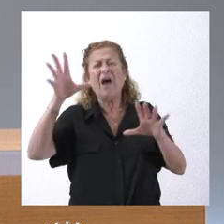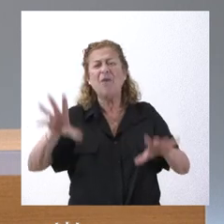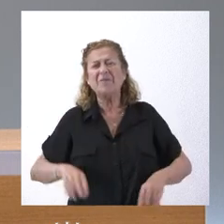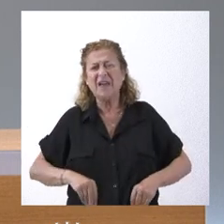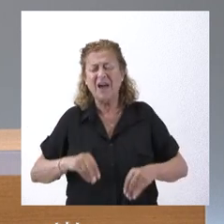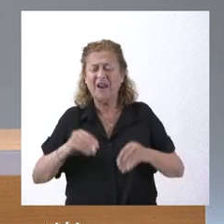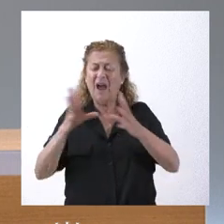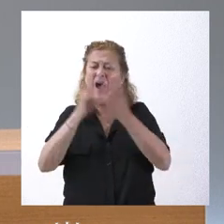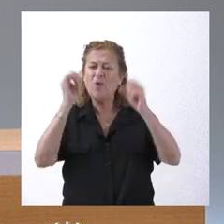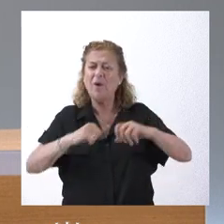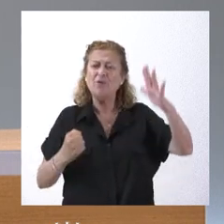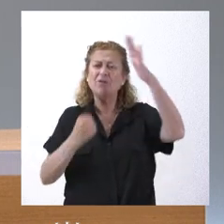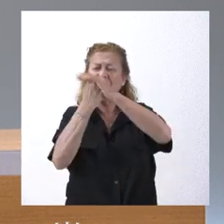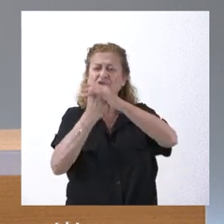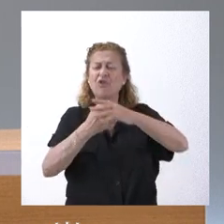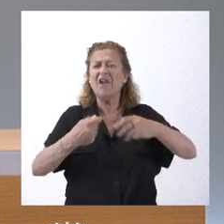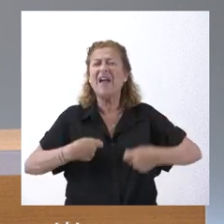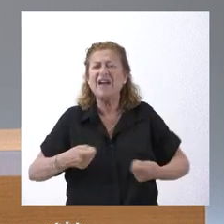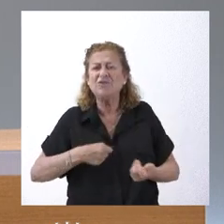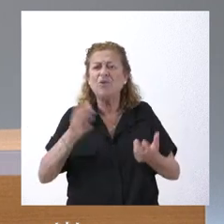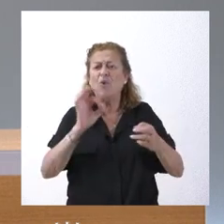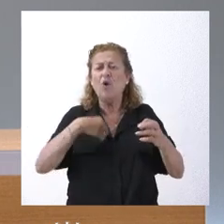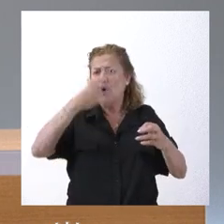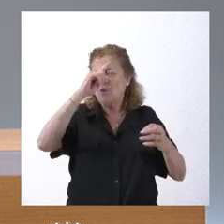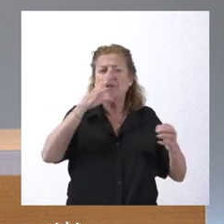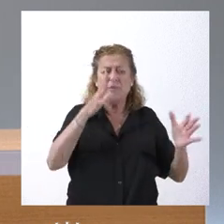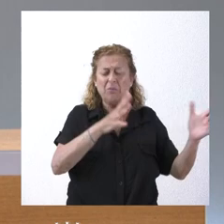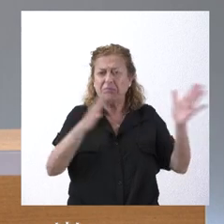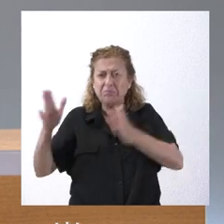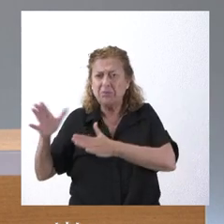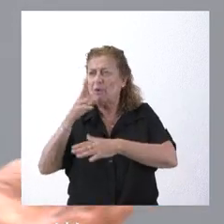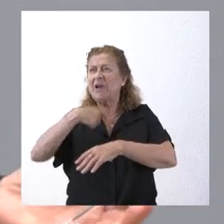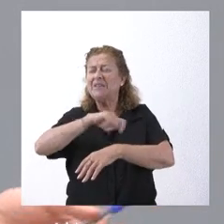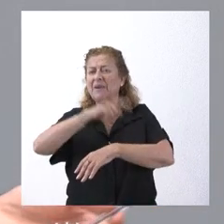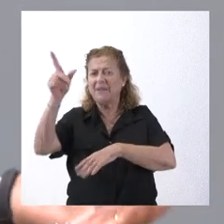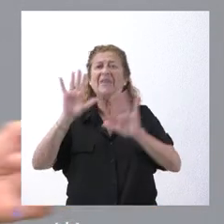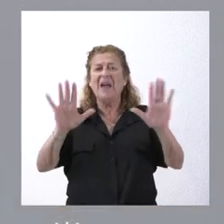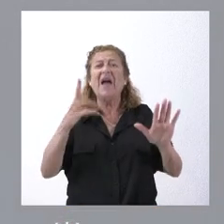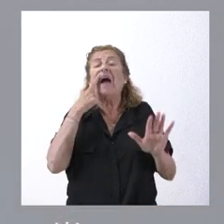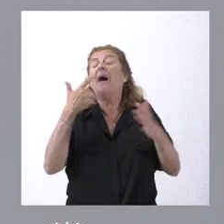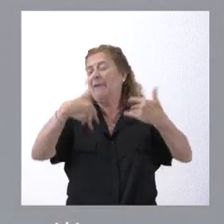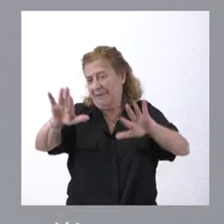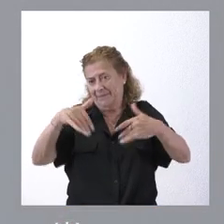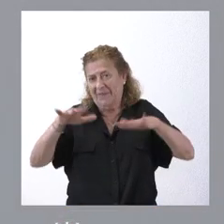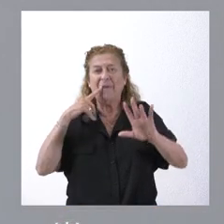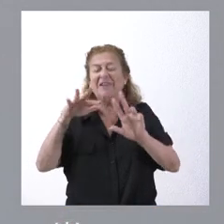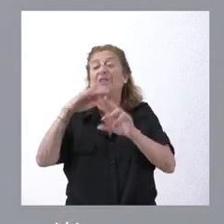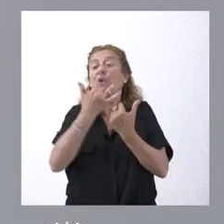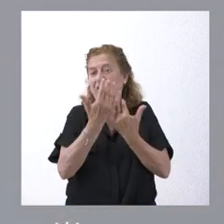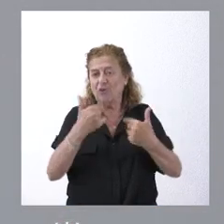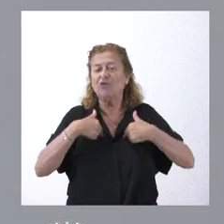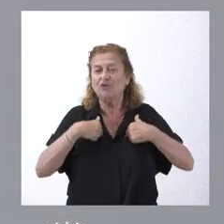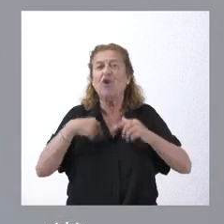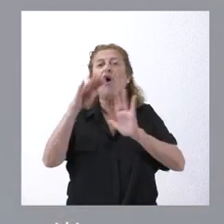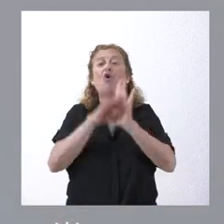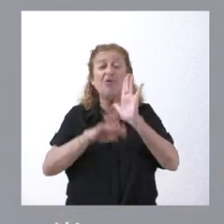de gasto o no sé si se puede retrasar por lo que le ha comentado el compañero a nivel nacional? Vamos a ver las circunstancias también. Nosotros estamos en